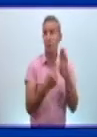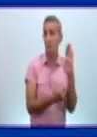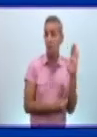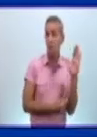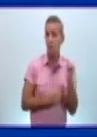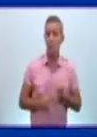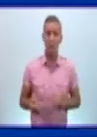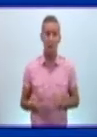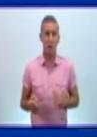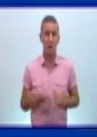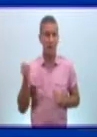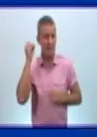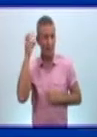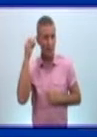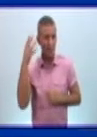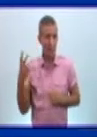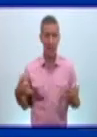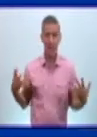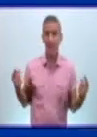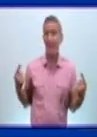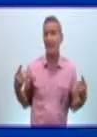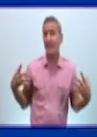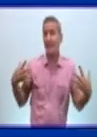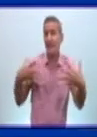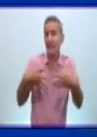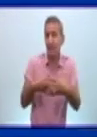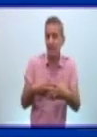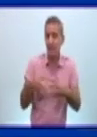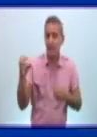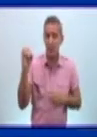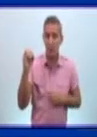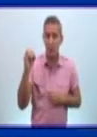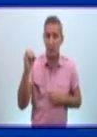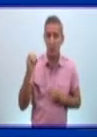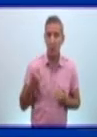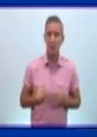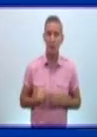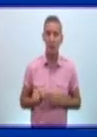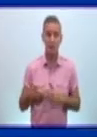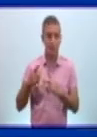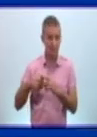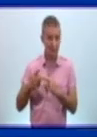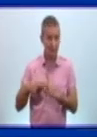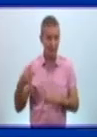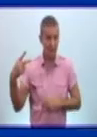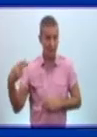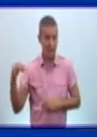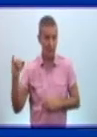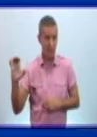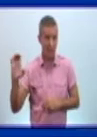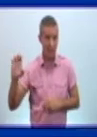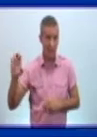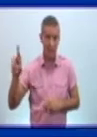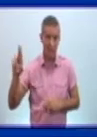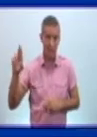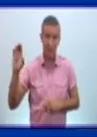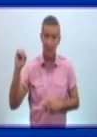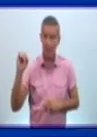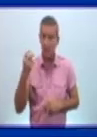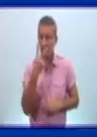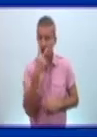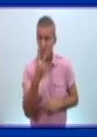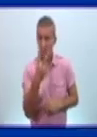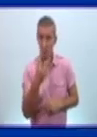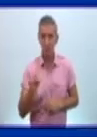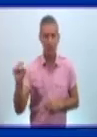de octazufre y hierro, ustedes pudieron apreciar que las sustancias